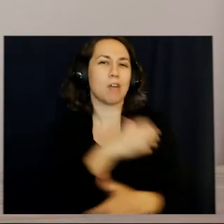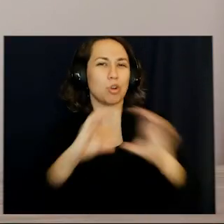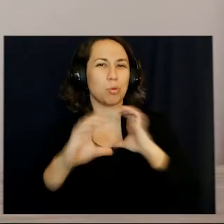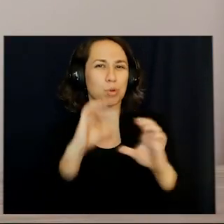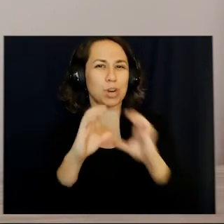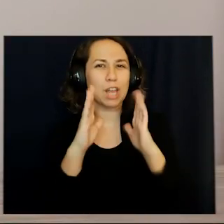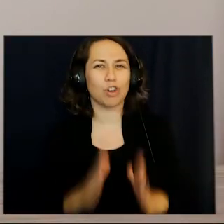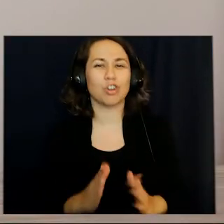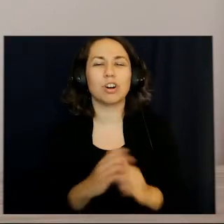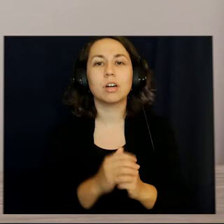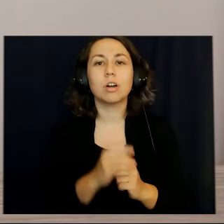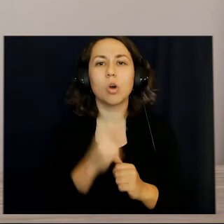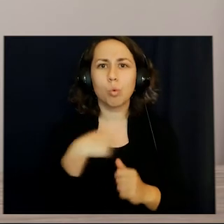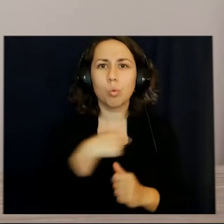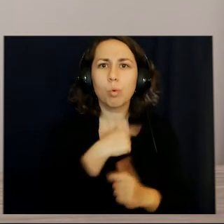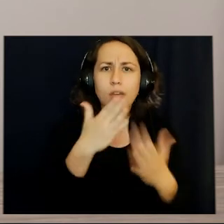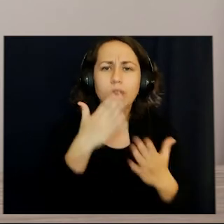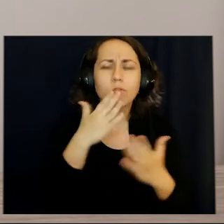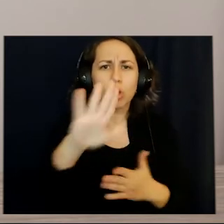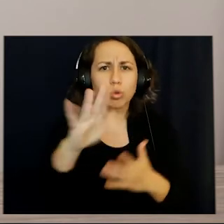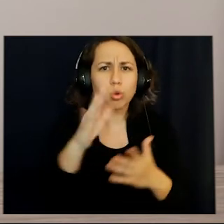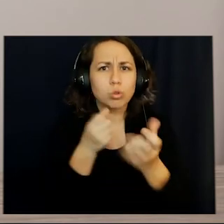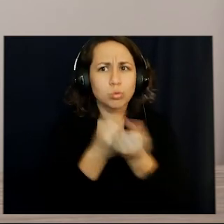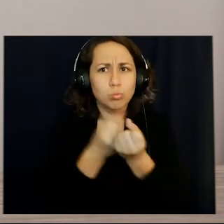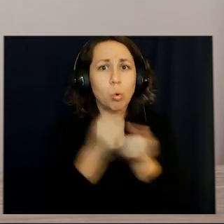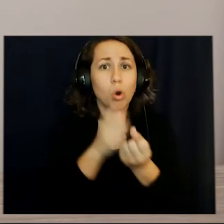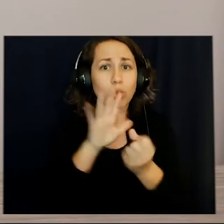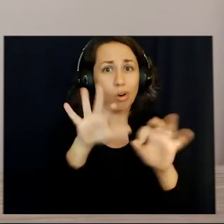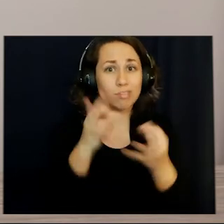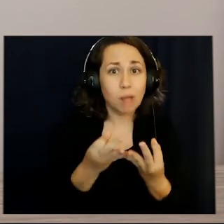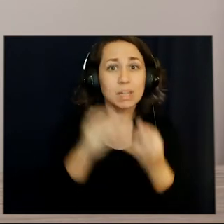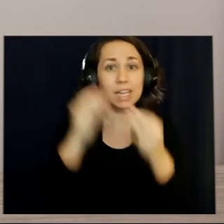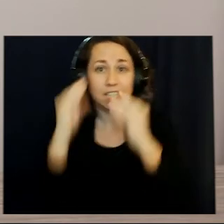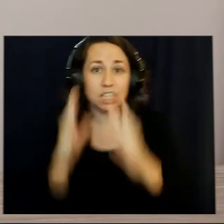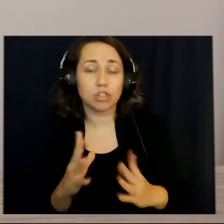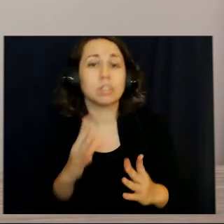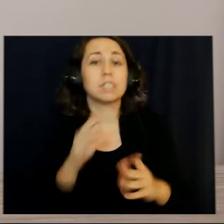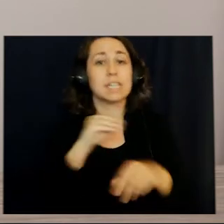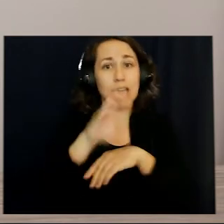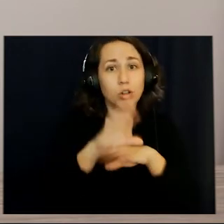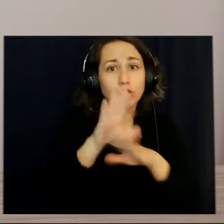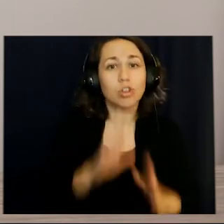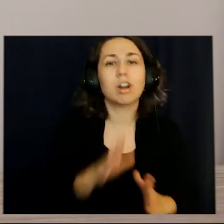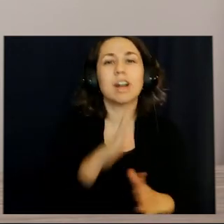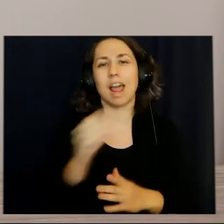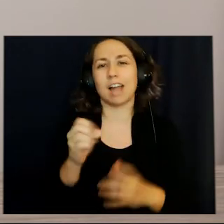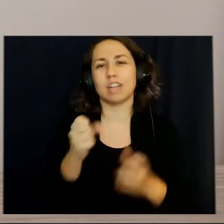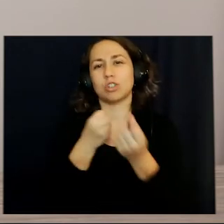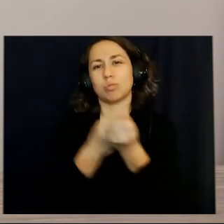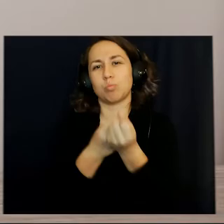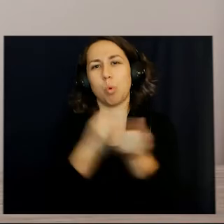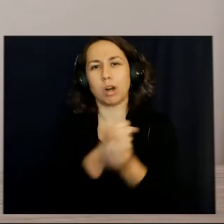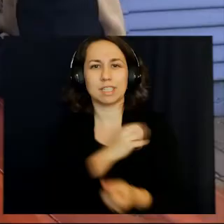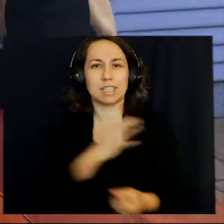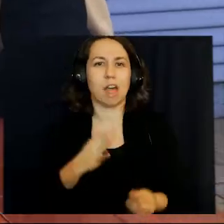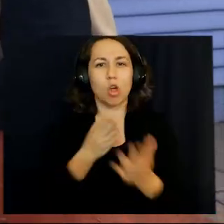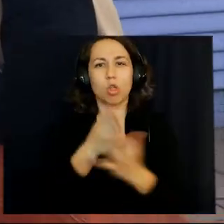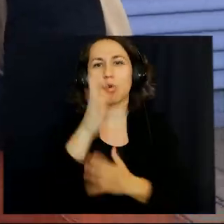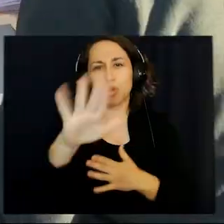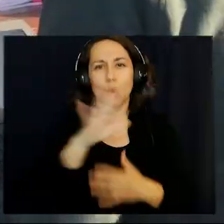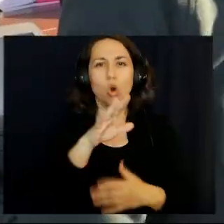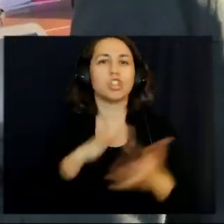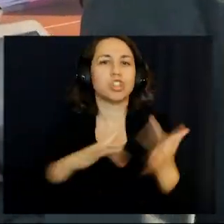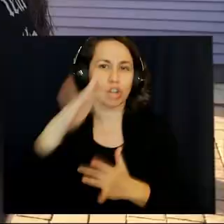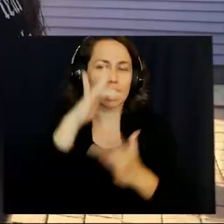y personal de apoyo en tu viaje. Estamos tan orgullosos de ti y no podemos esperar ver lo que viene para ti. Felicidades, es un